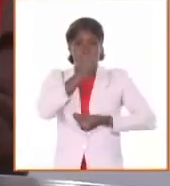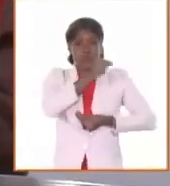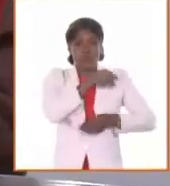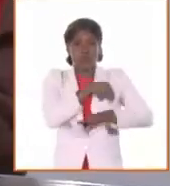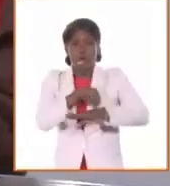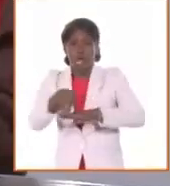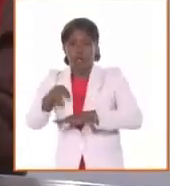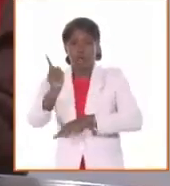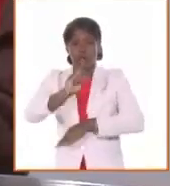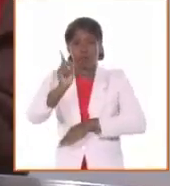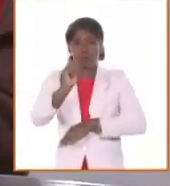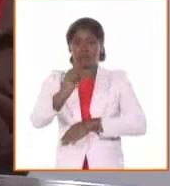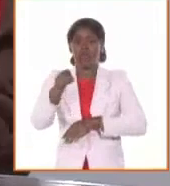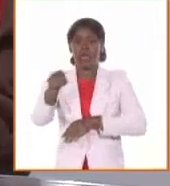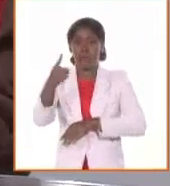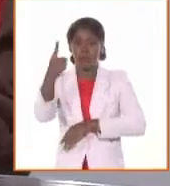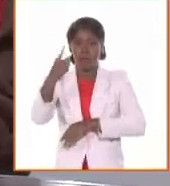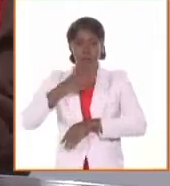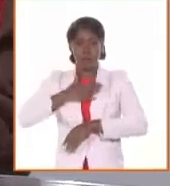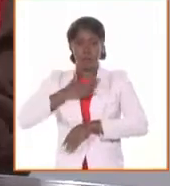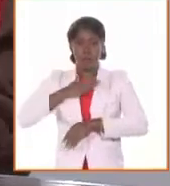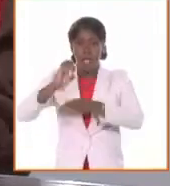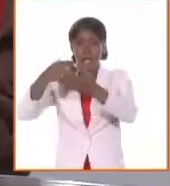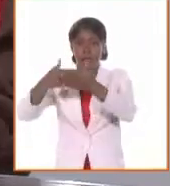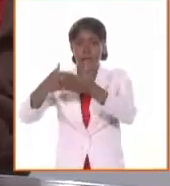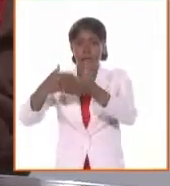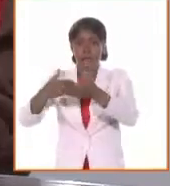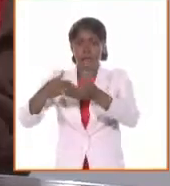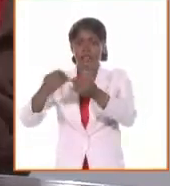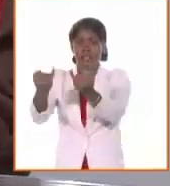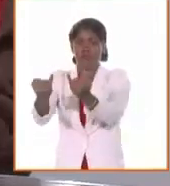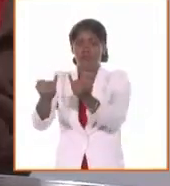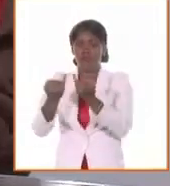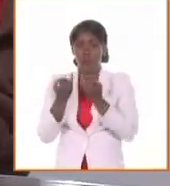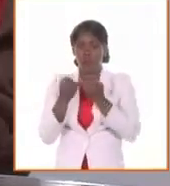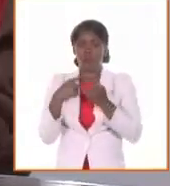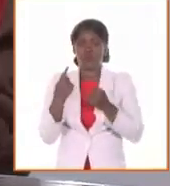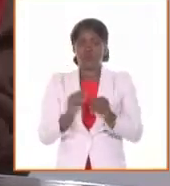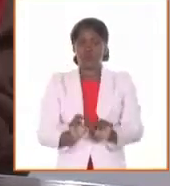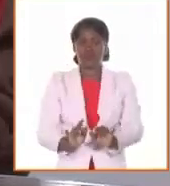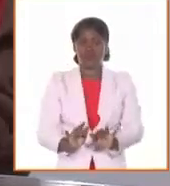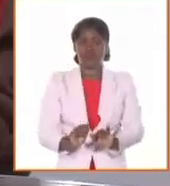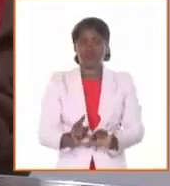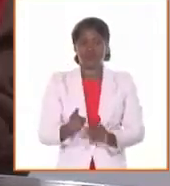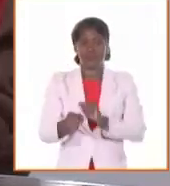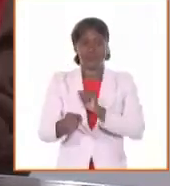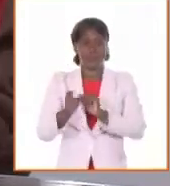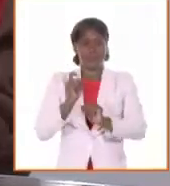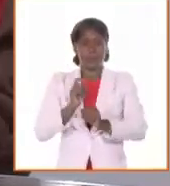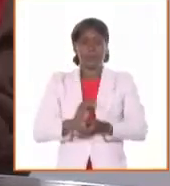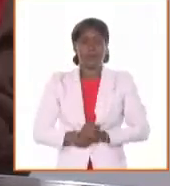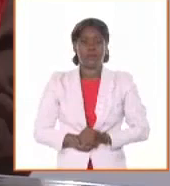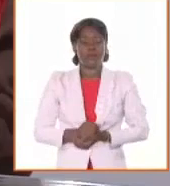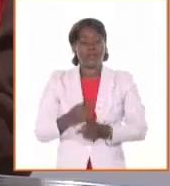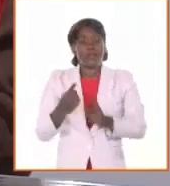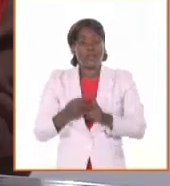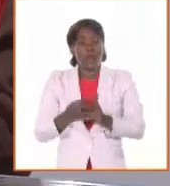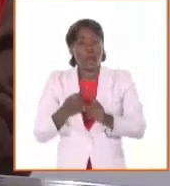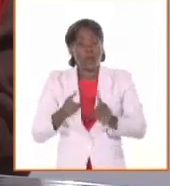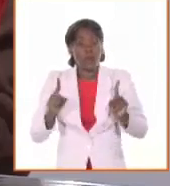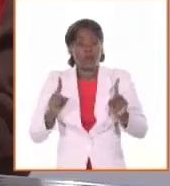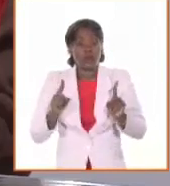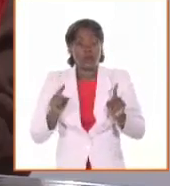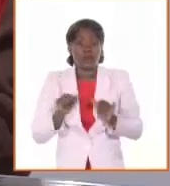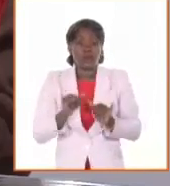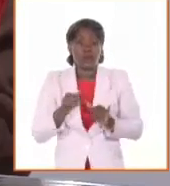ahí Randy nosotros reiterar la voluntad que tenemos de resolver Y solucionar estos problemas realmente